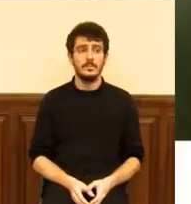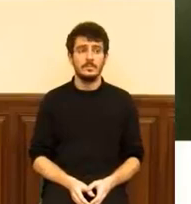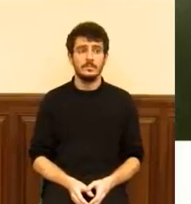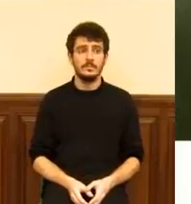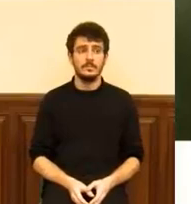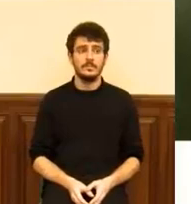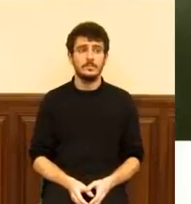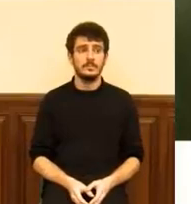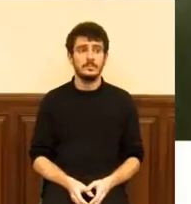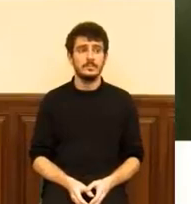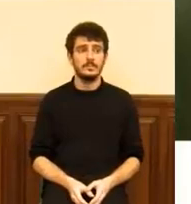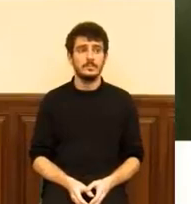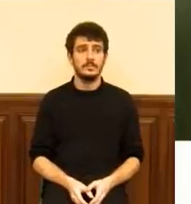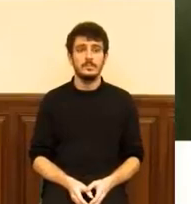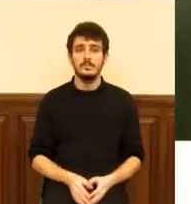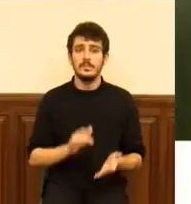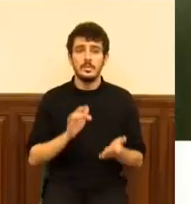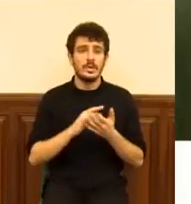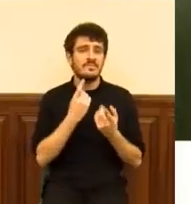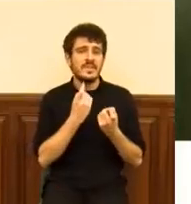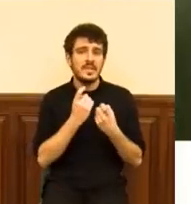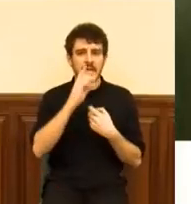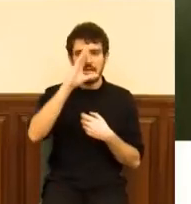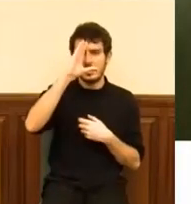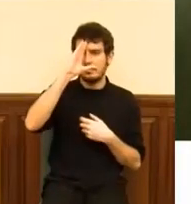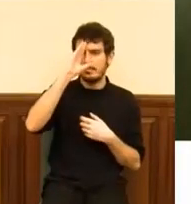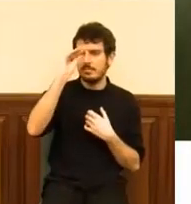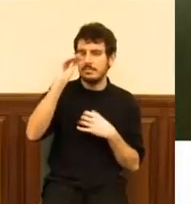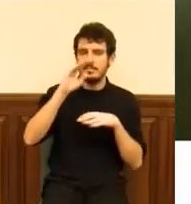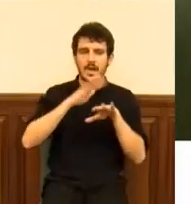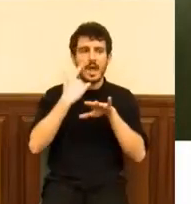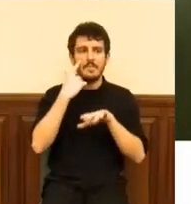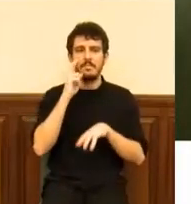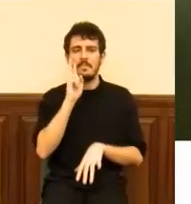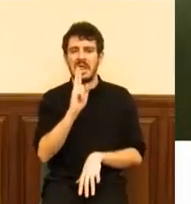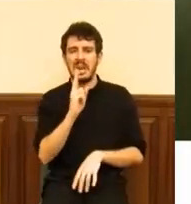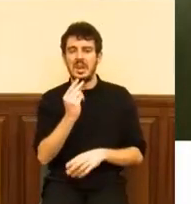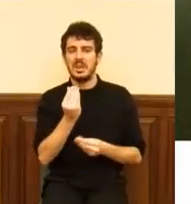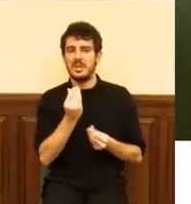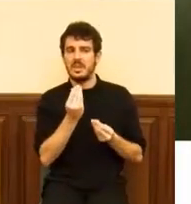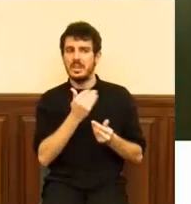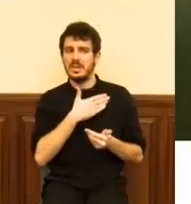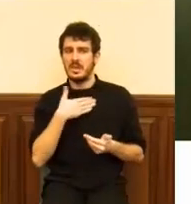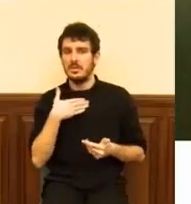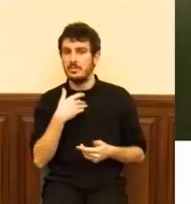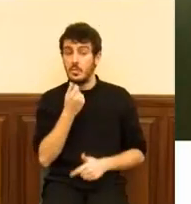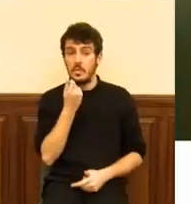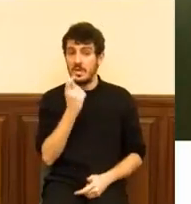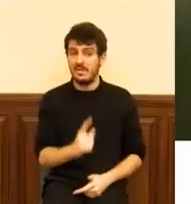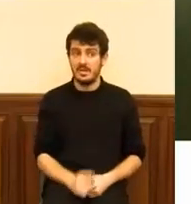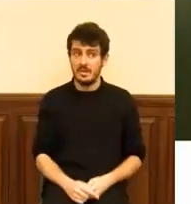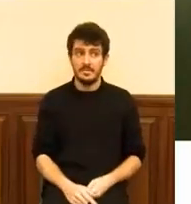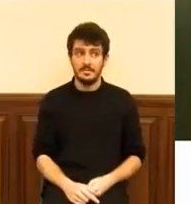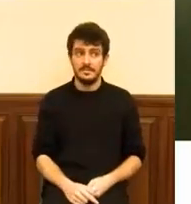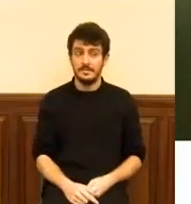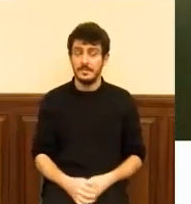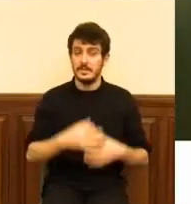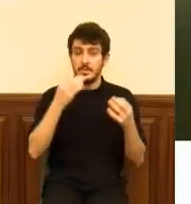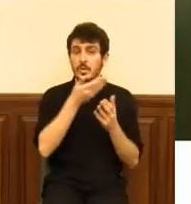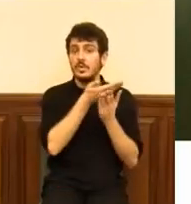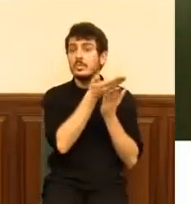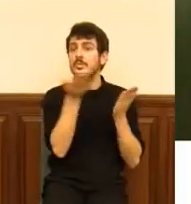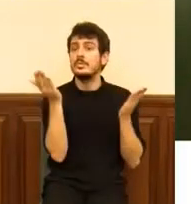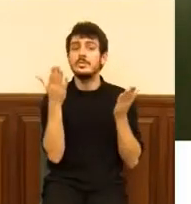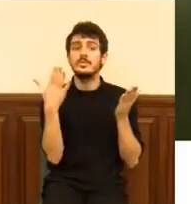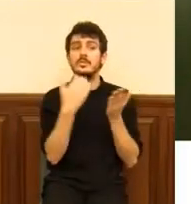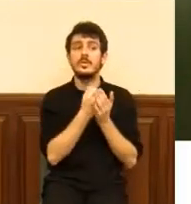muy listo para ver las intenciones que tiene. Seguro que todos los que estamos aquí nos